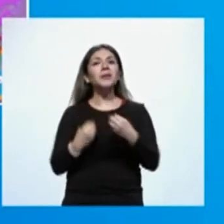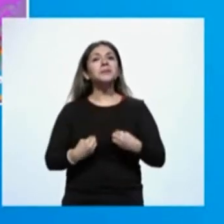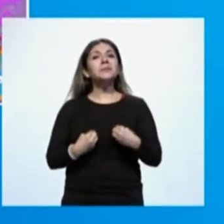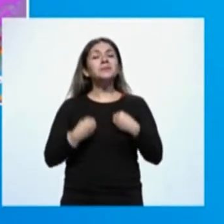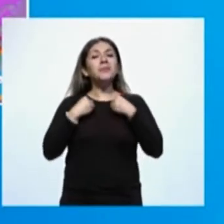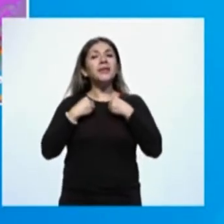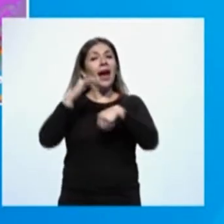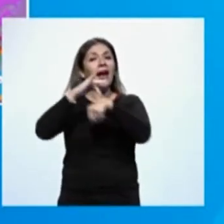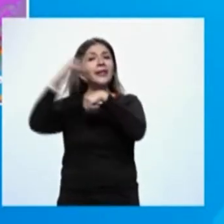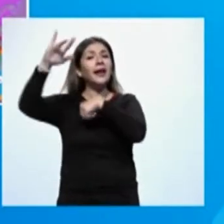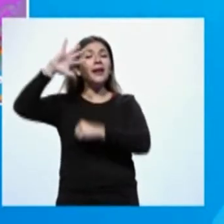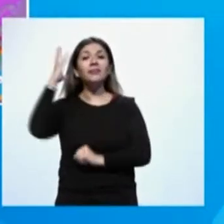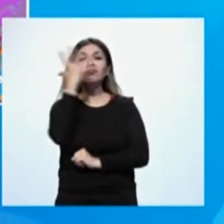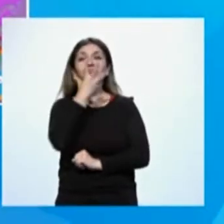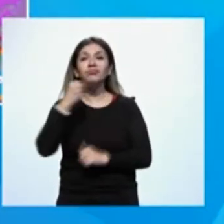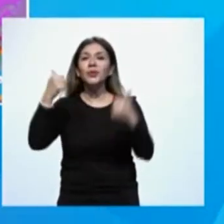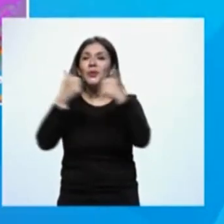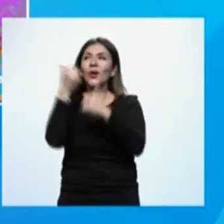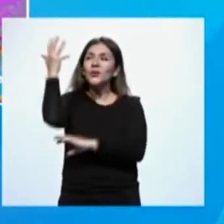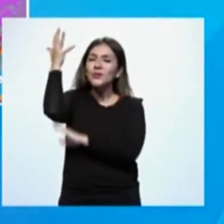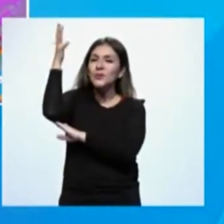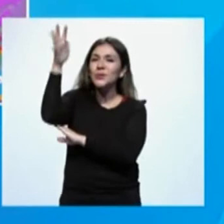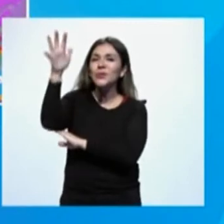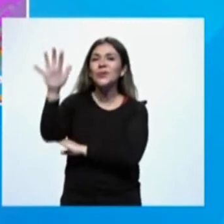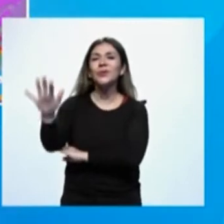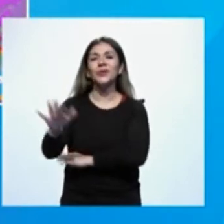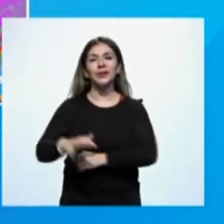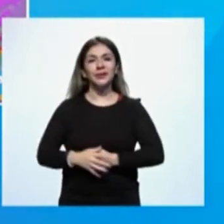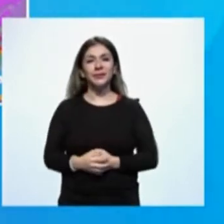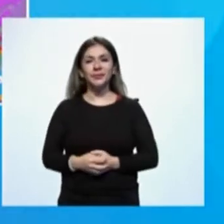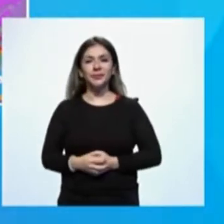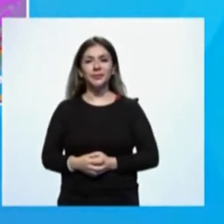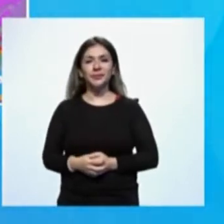brillaba hermoso bajo el sol.